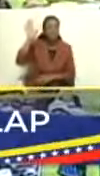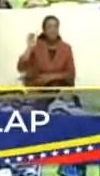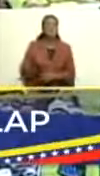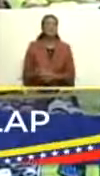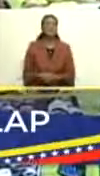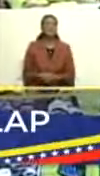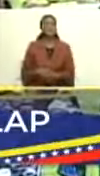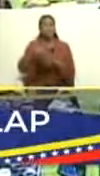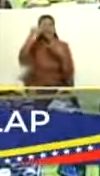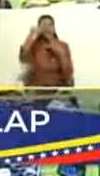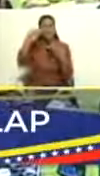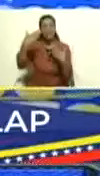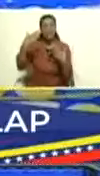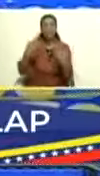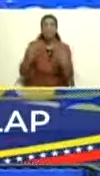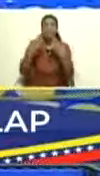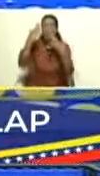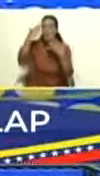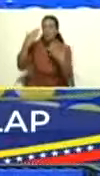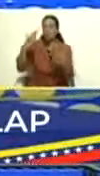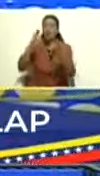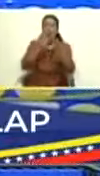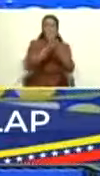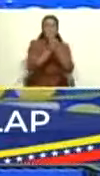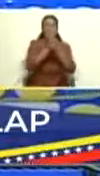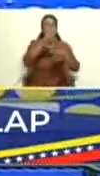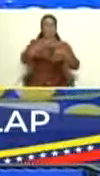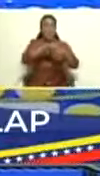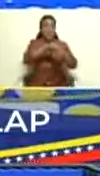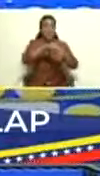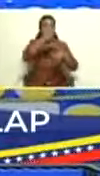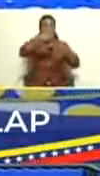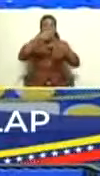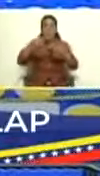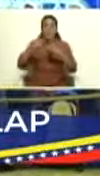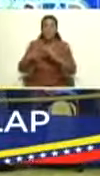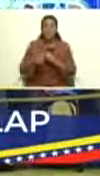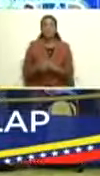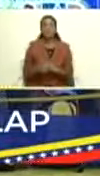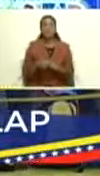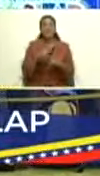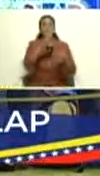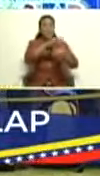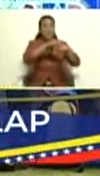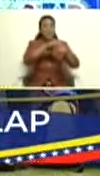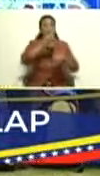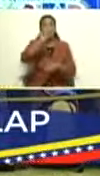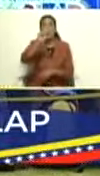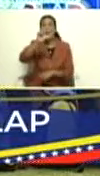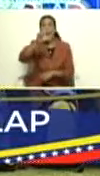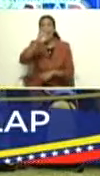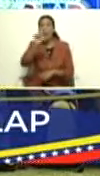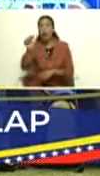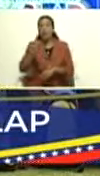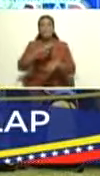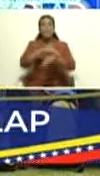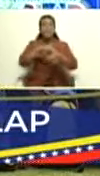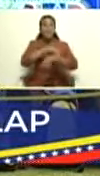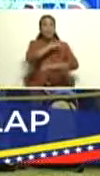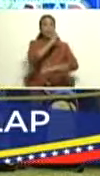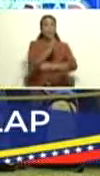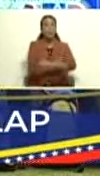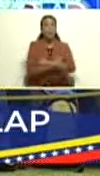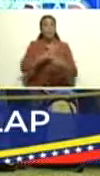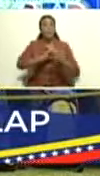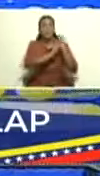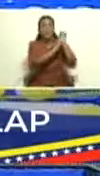Bueno, mis saludos a todos, compañero ministro. Leal Tellería, ministro de Alimentación y jefe de la gran